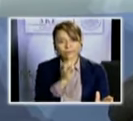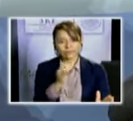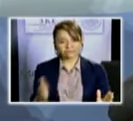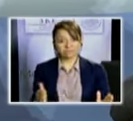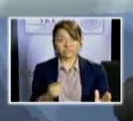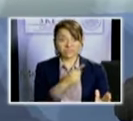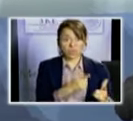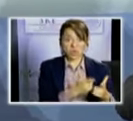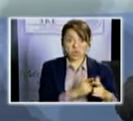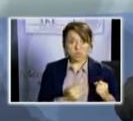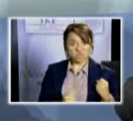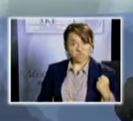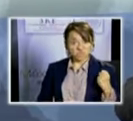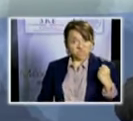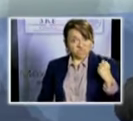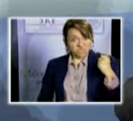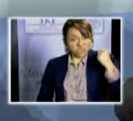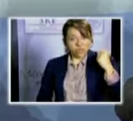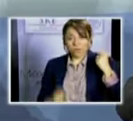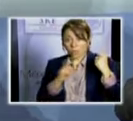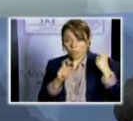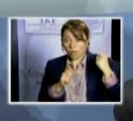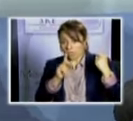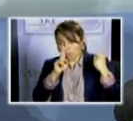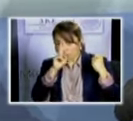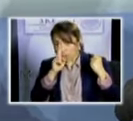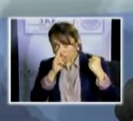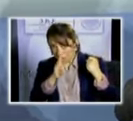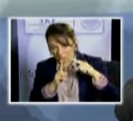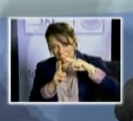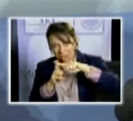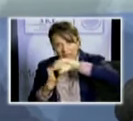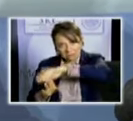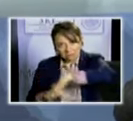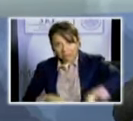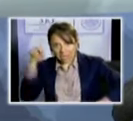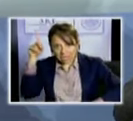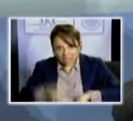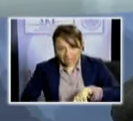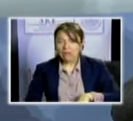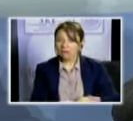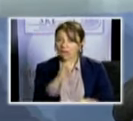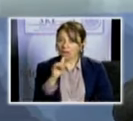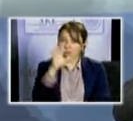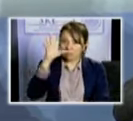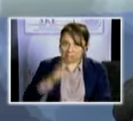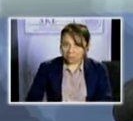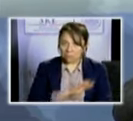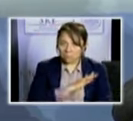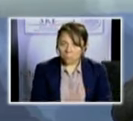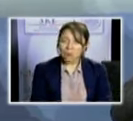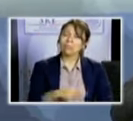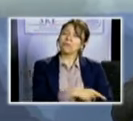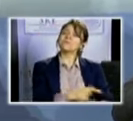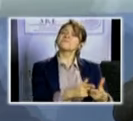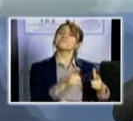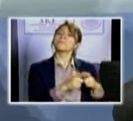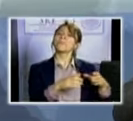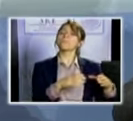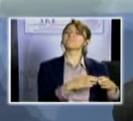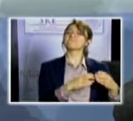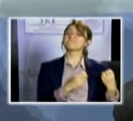Estados Unidos, no es que la mafia terminó de operar, se mudó a otros negocios